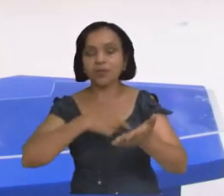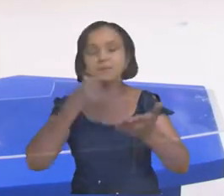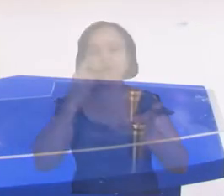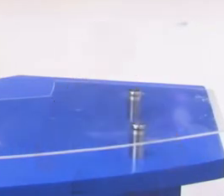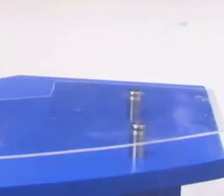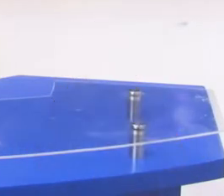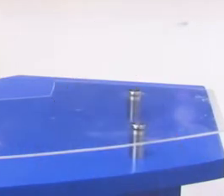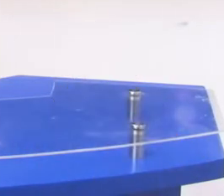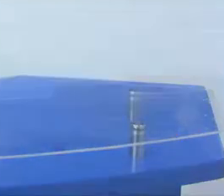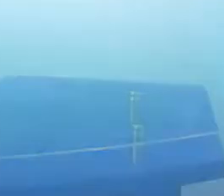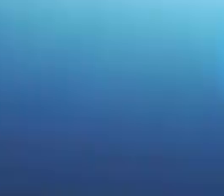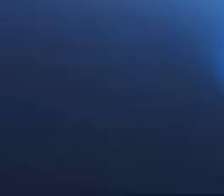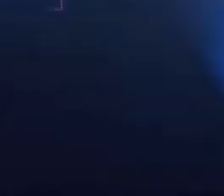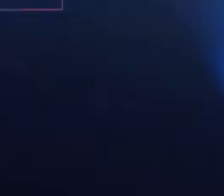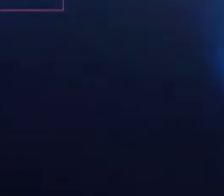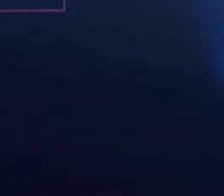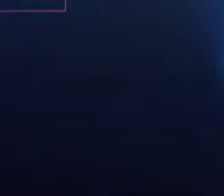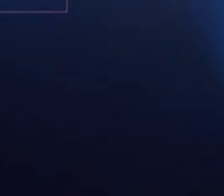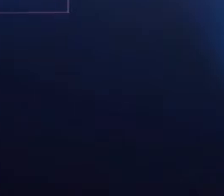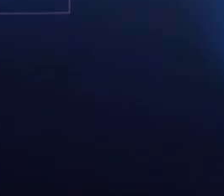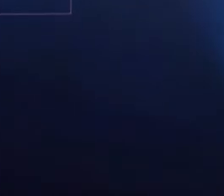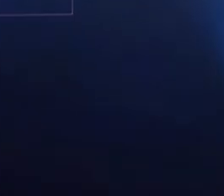Veamos.